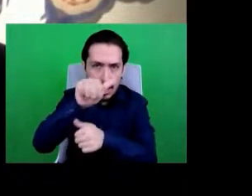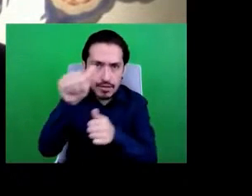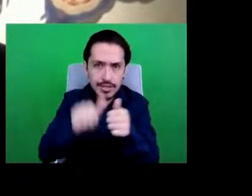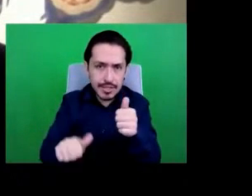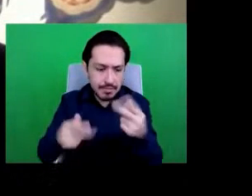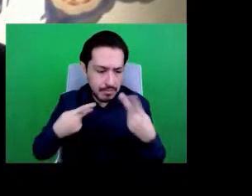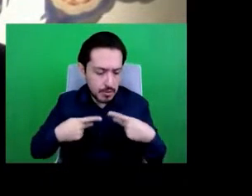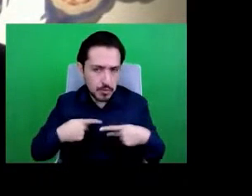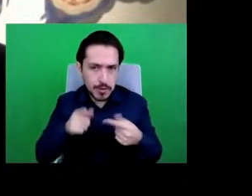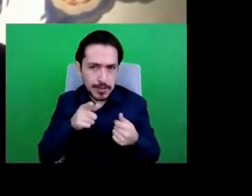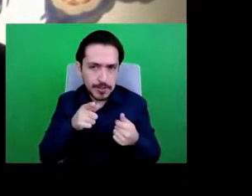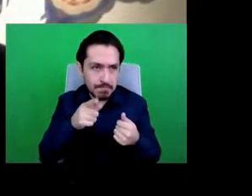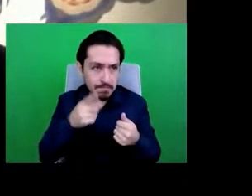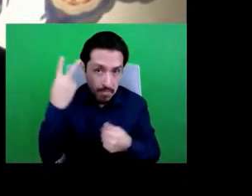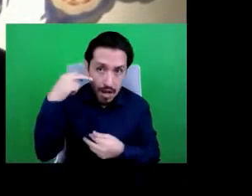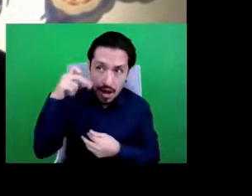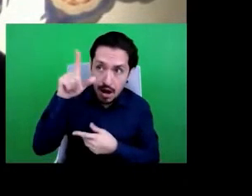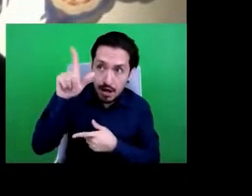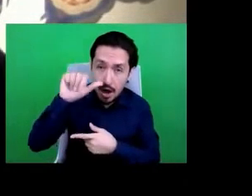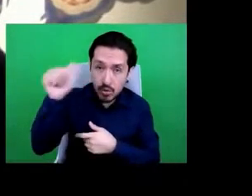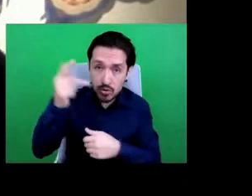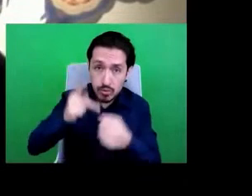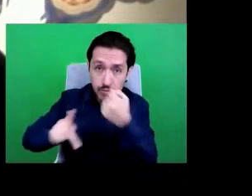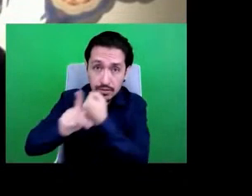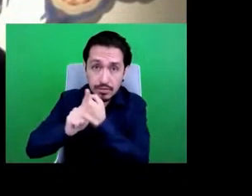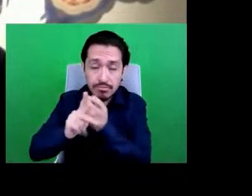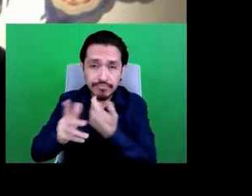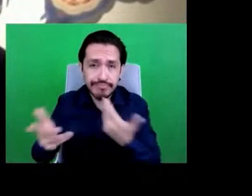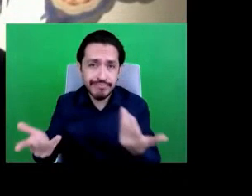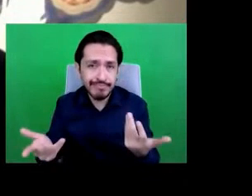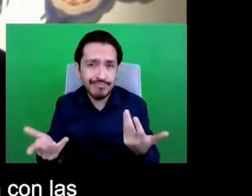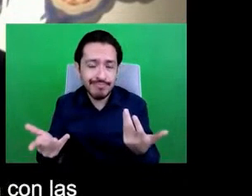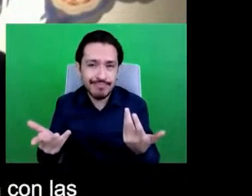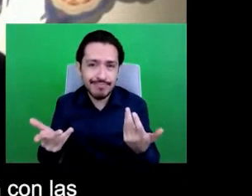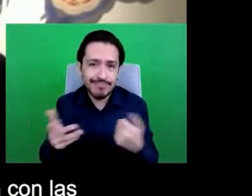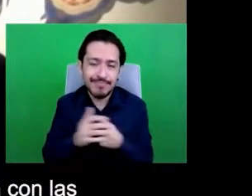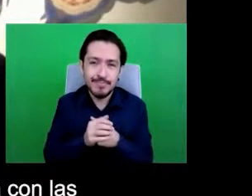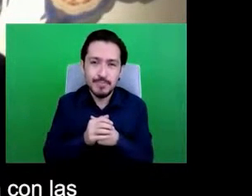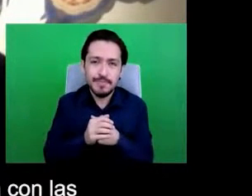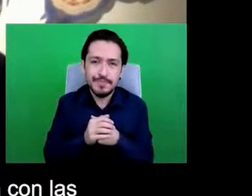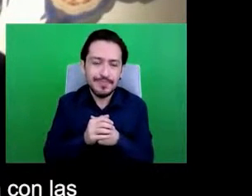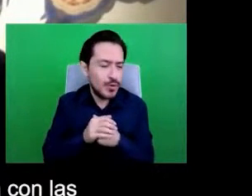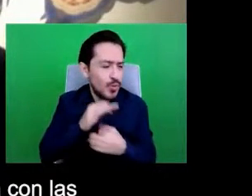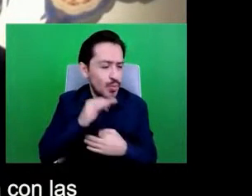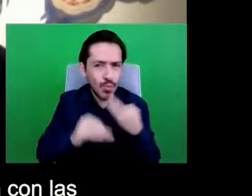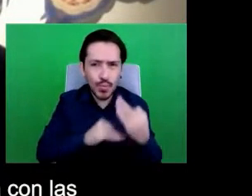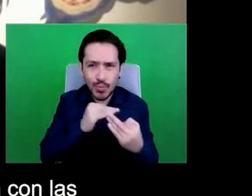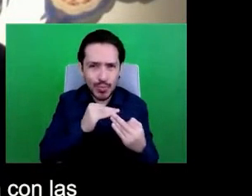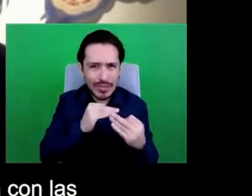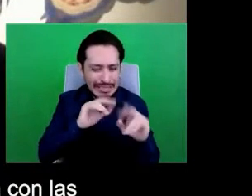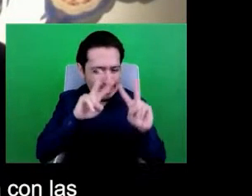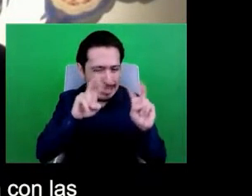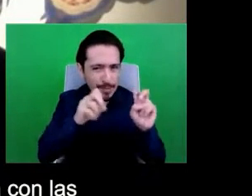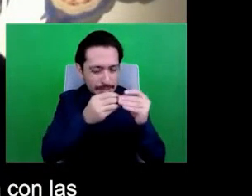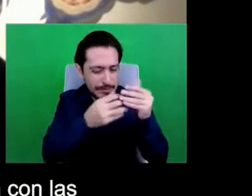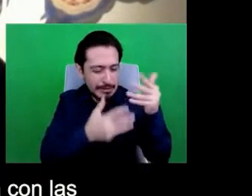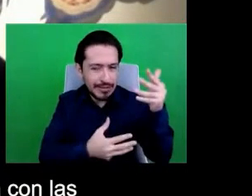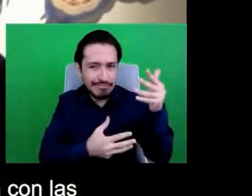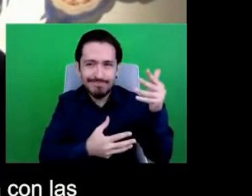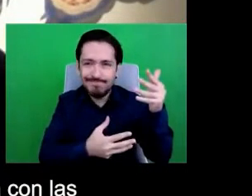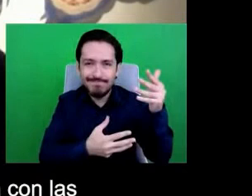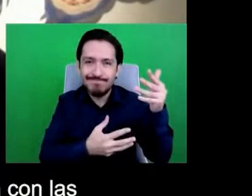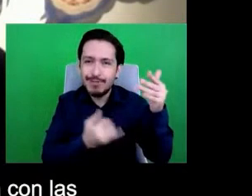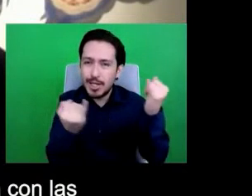a aprender, a enseñar, etcétera. Creo que todas estas cosas también se relacionan